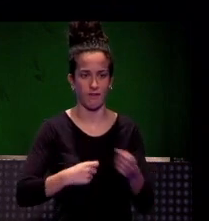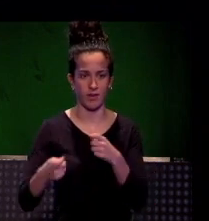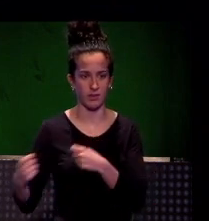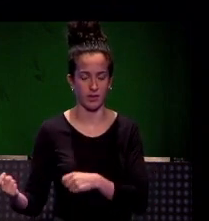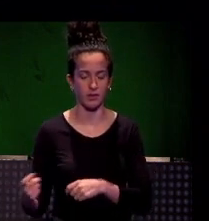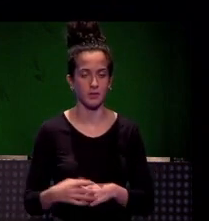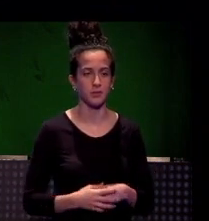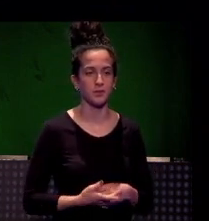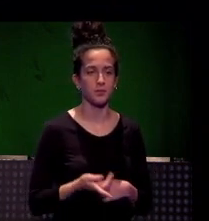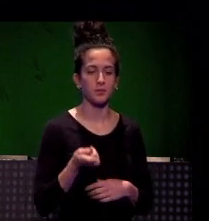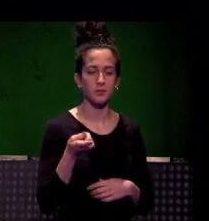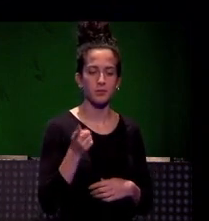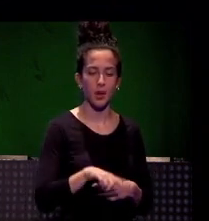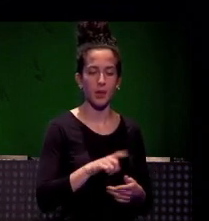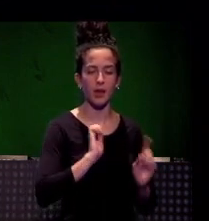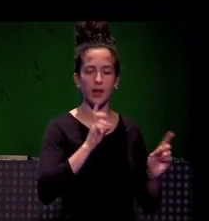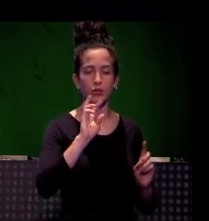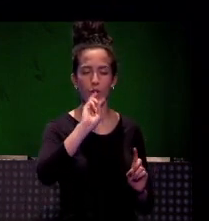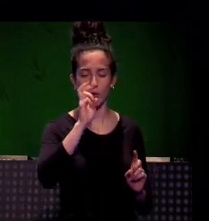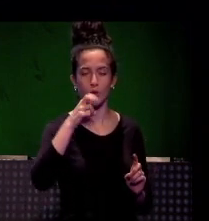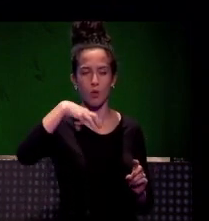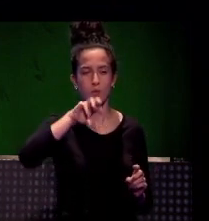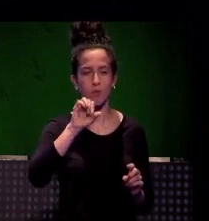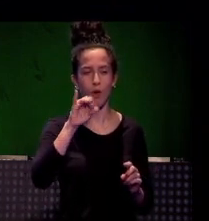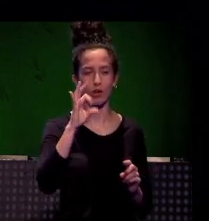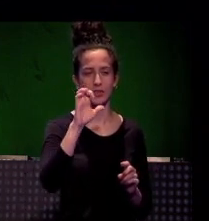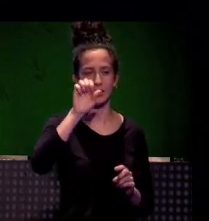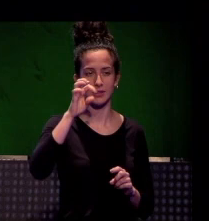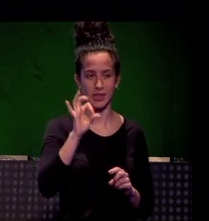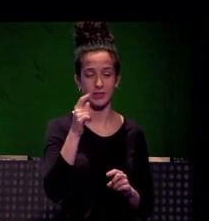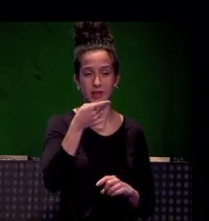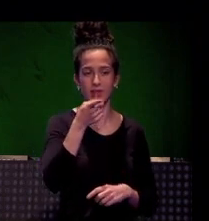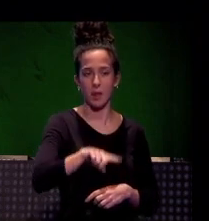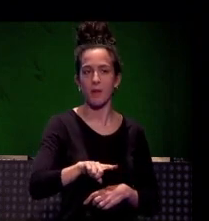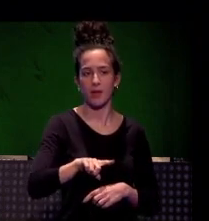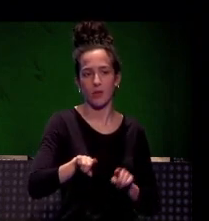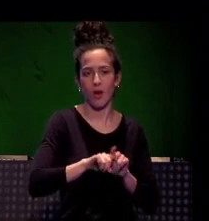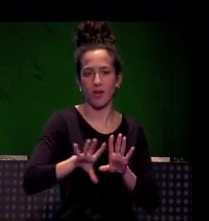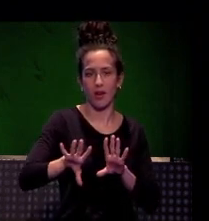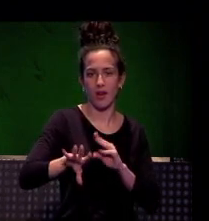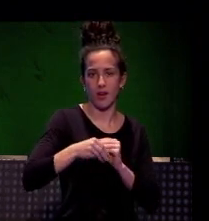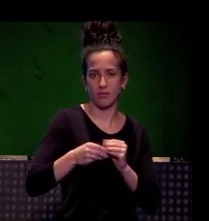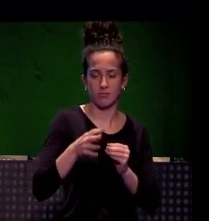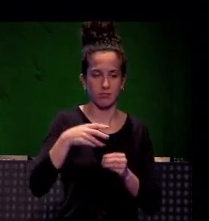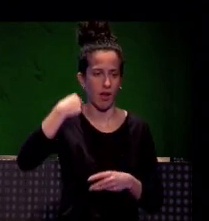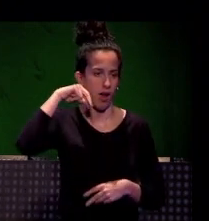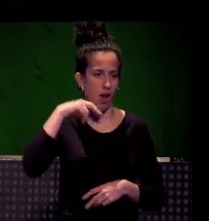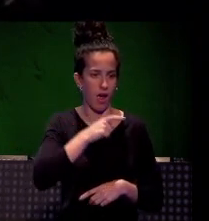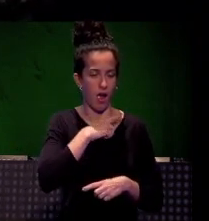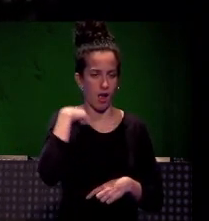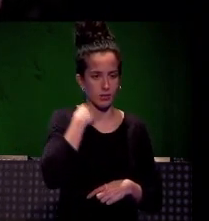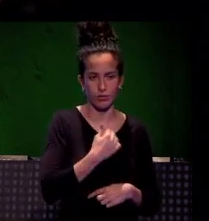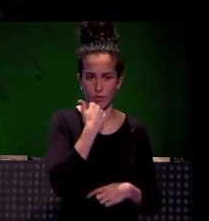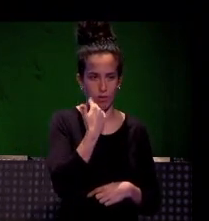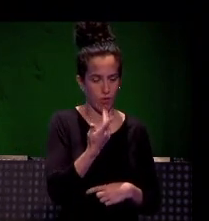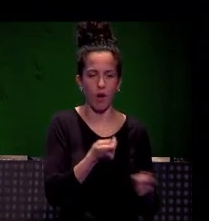moisés nieto que esté también en alguna ocasión ha puesto algún accesorio del de los desfiles a